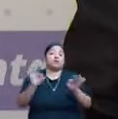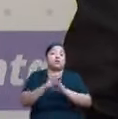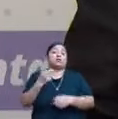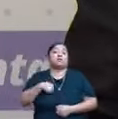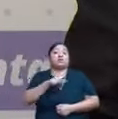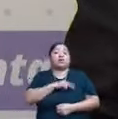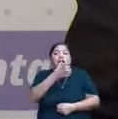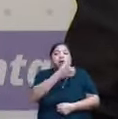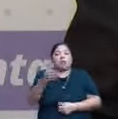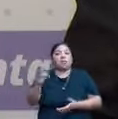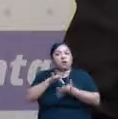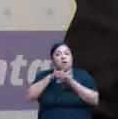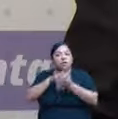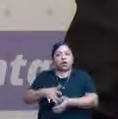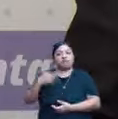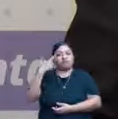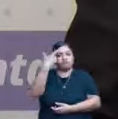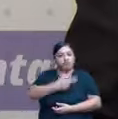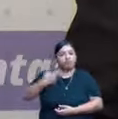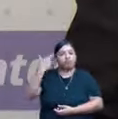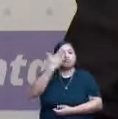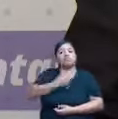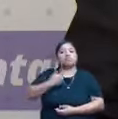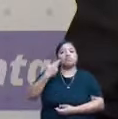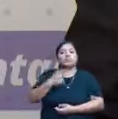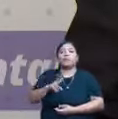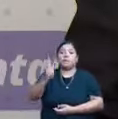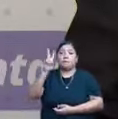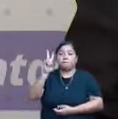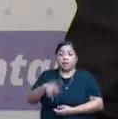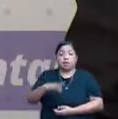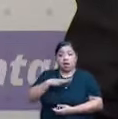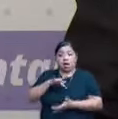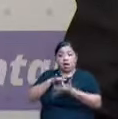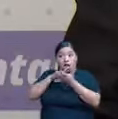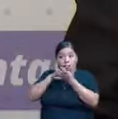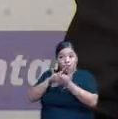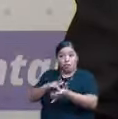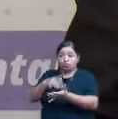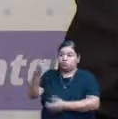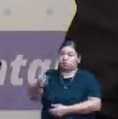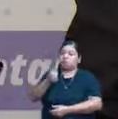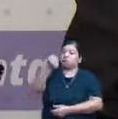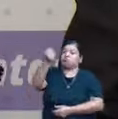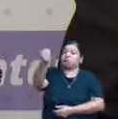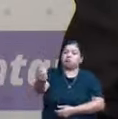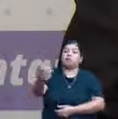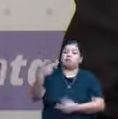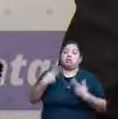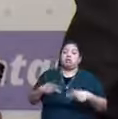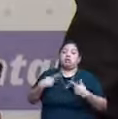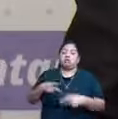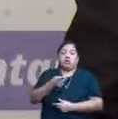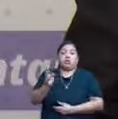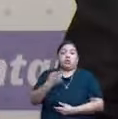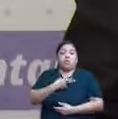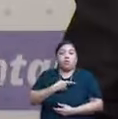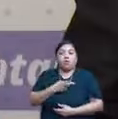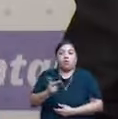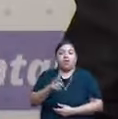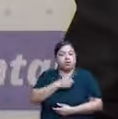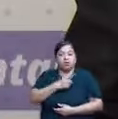revisar el campo y que realmente lleguen los apoyos que tienen que llegar a las personas que menos tienen el día de